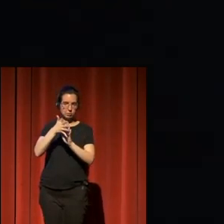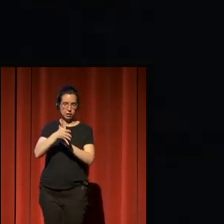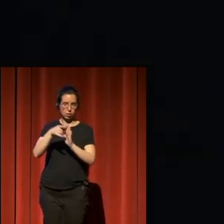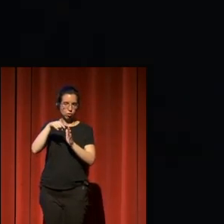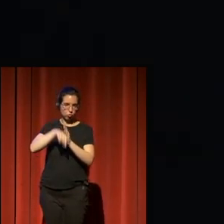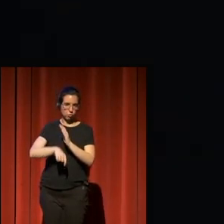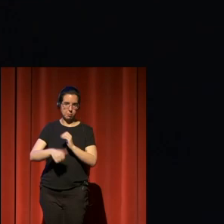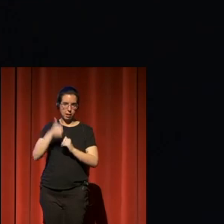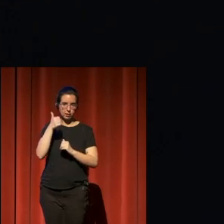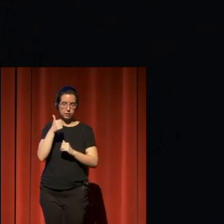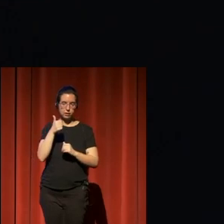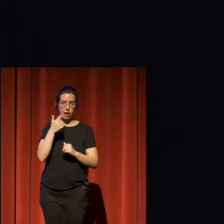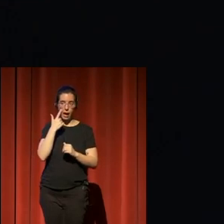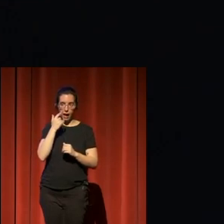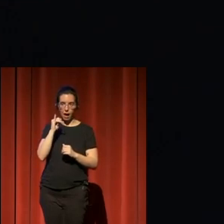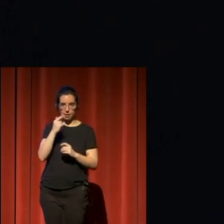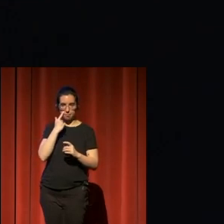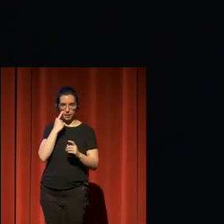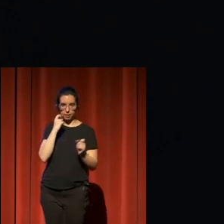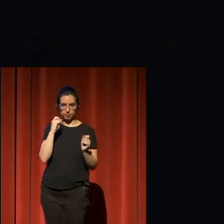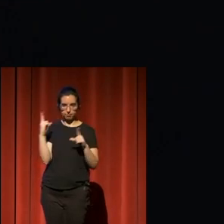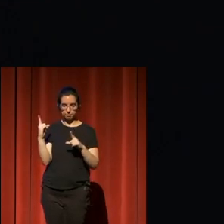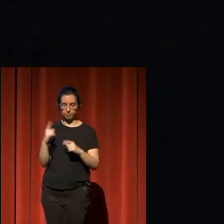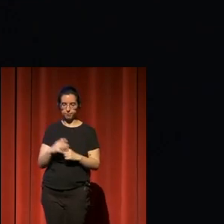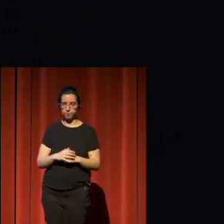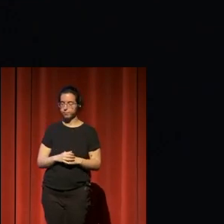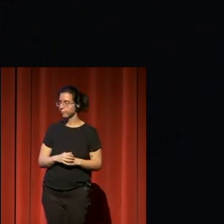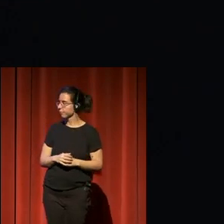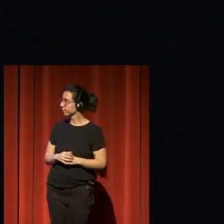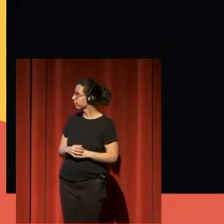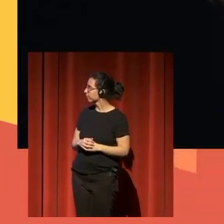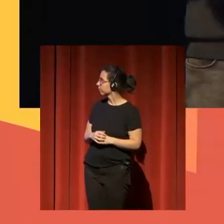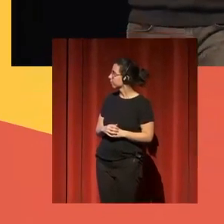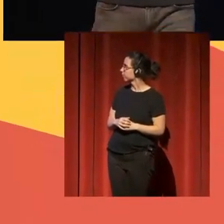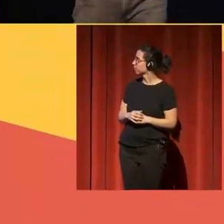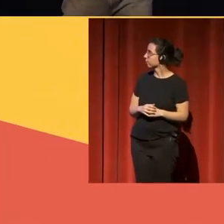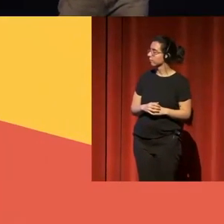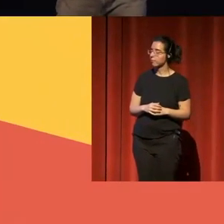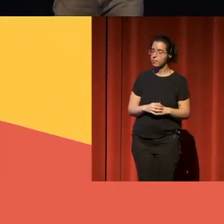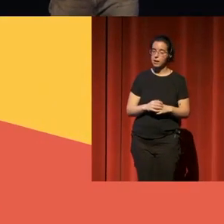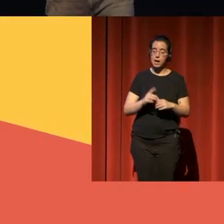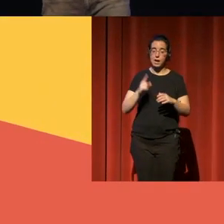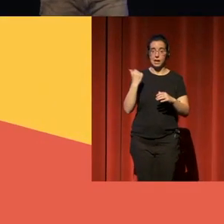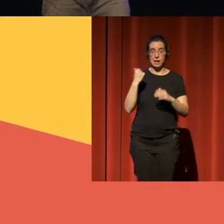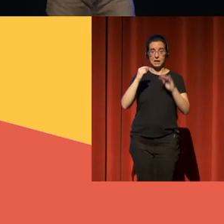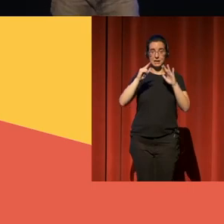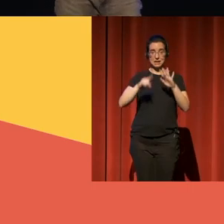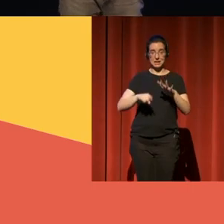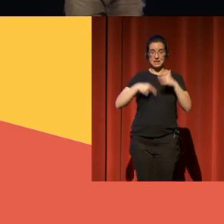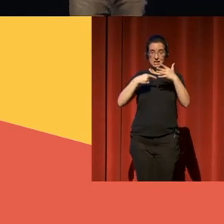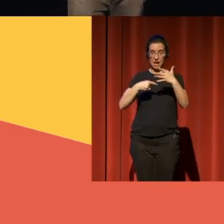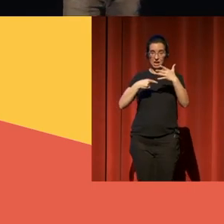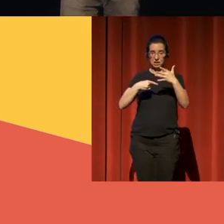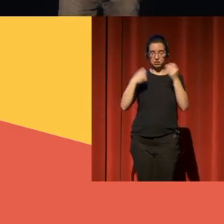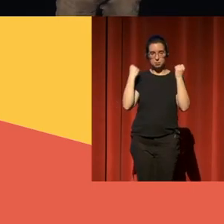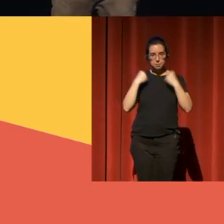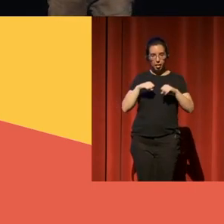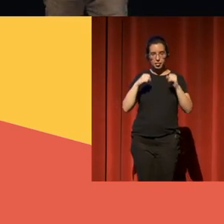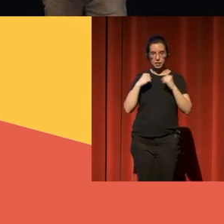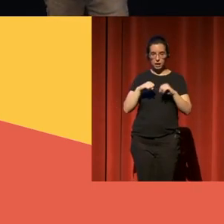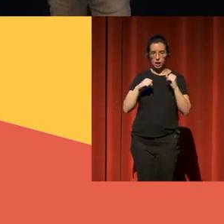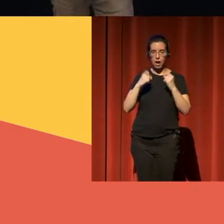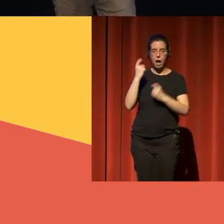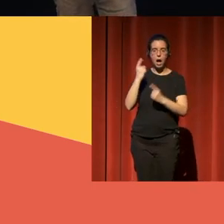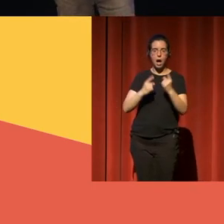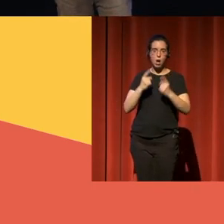participación aquí las tenéis vale principalmente estas son eh las seis eh las seis prácticas algunas